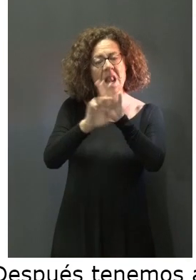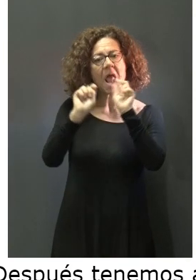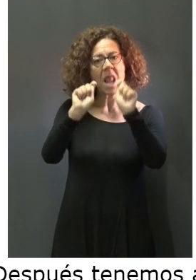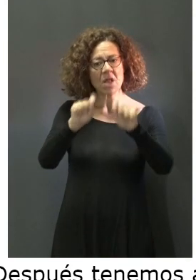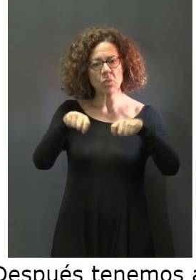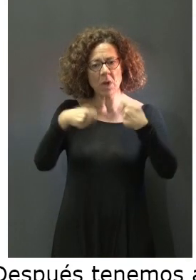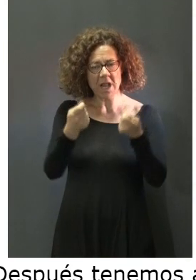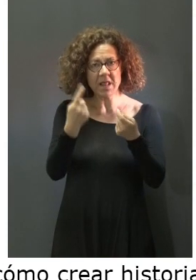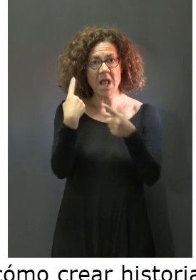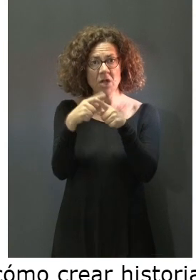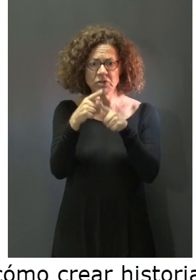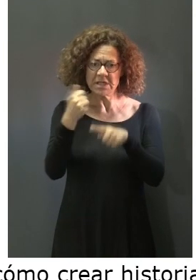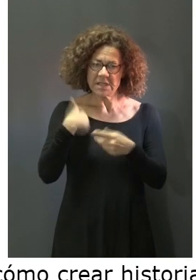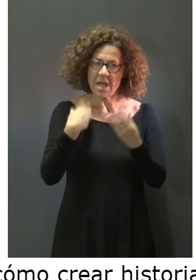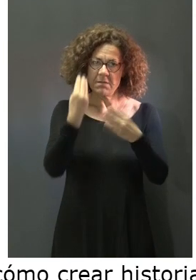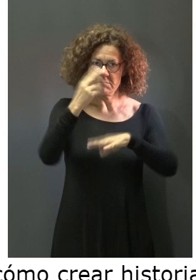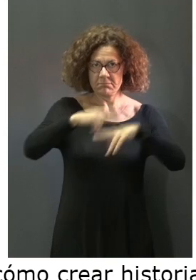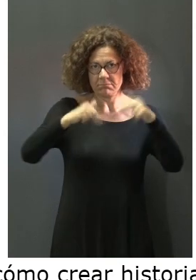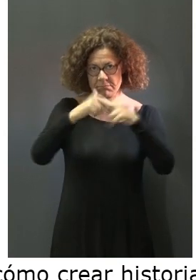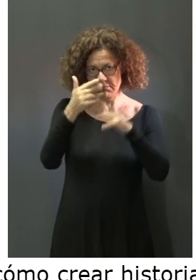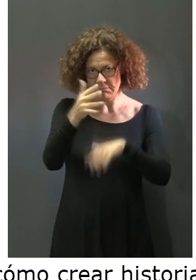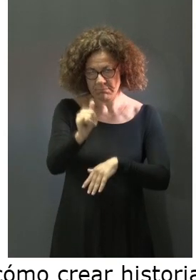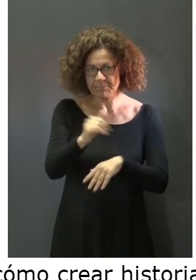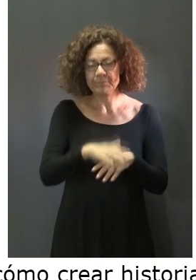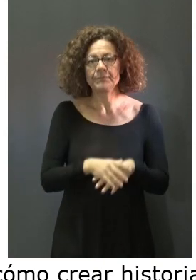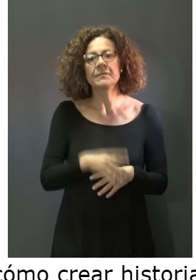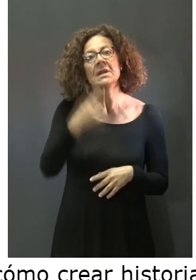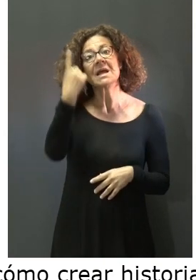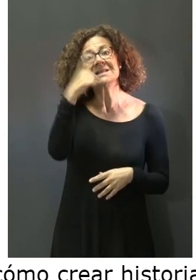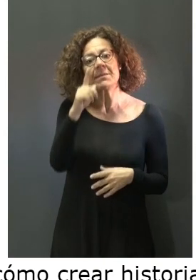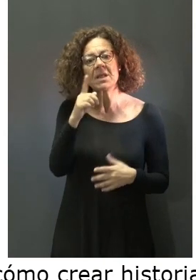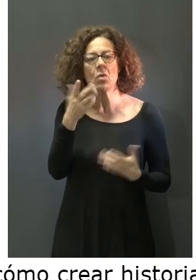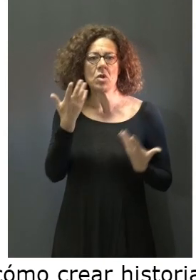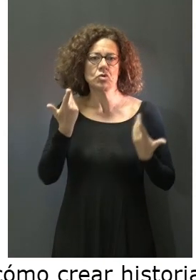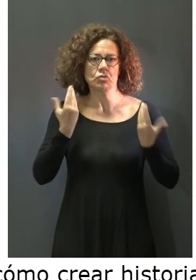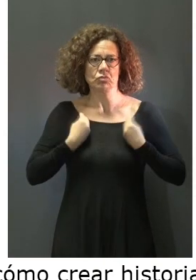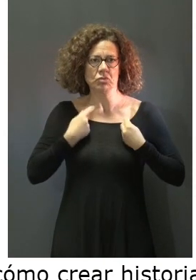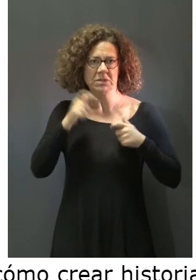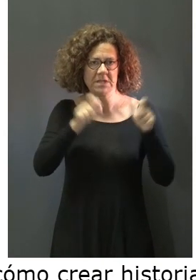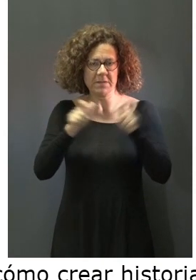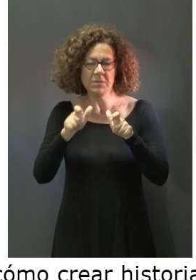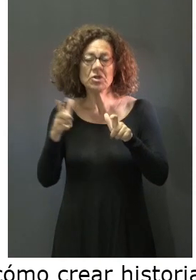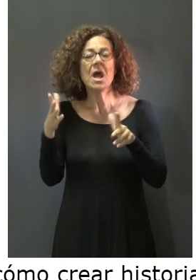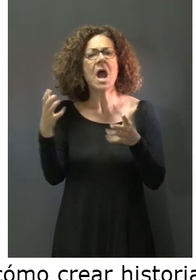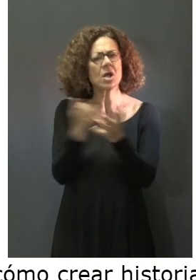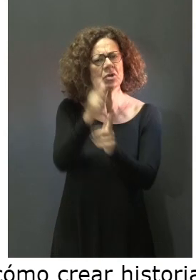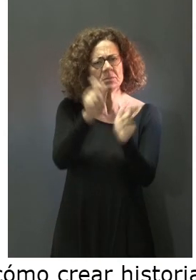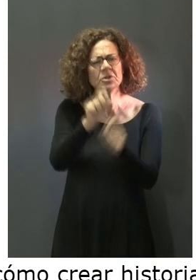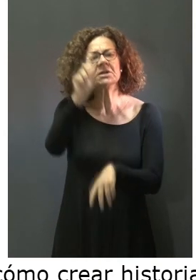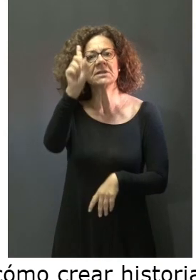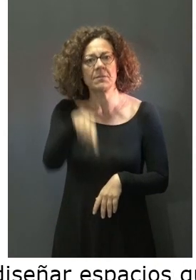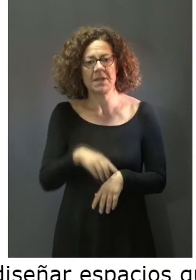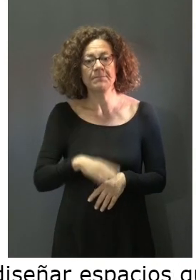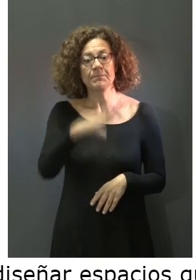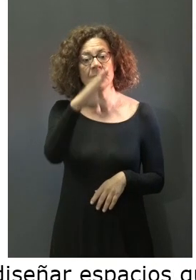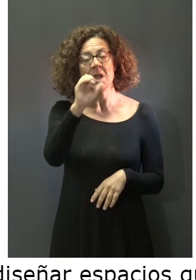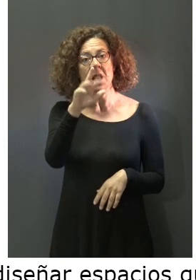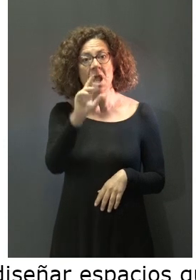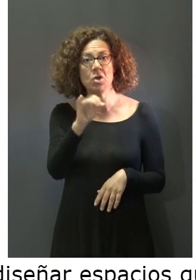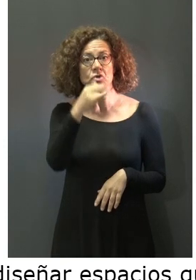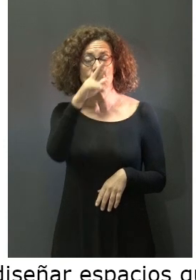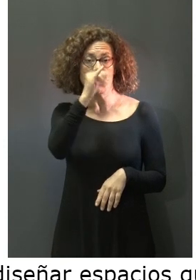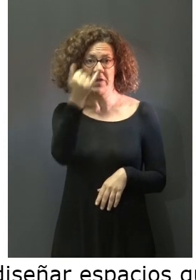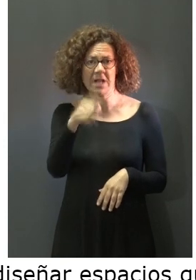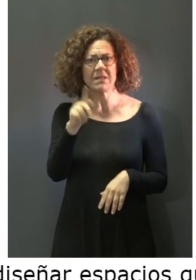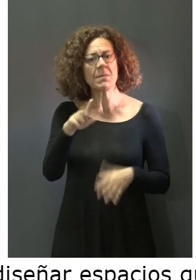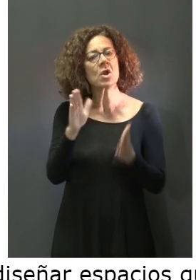medio construido, ¿no? Teniendo en cuenta a los seres vivos, teniendo en cuenta a todas las personas también. Carlos Rodríguez es compañero,